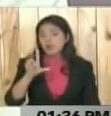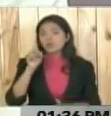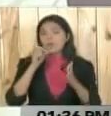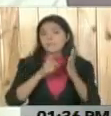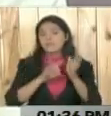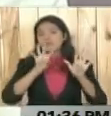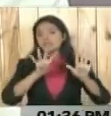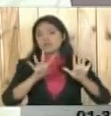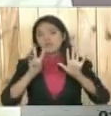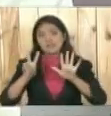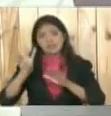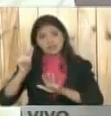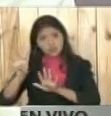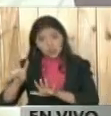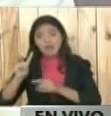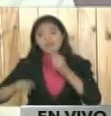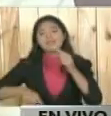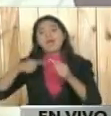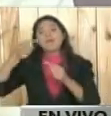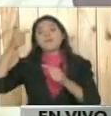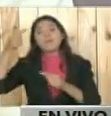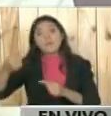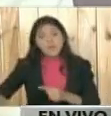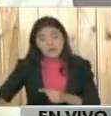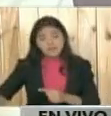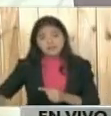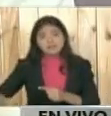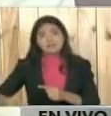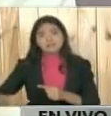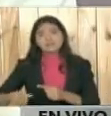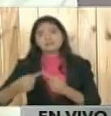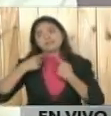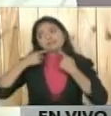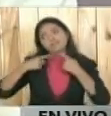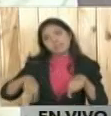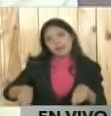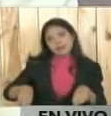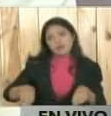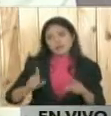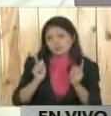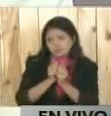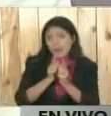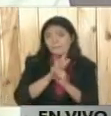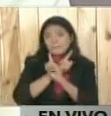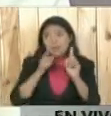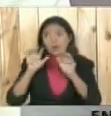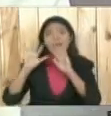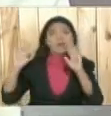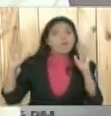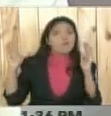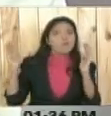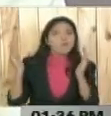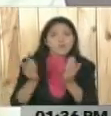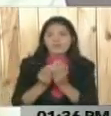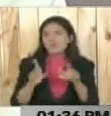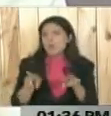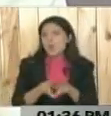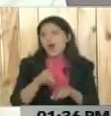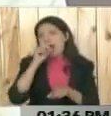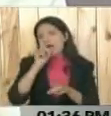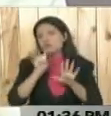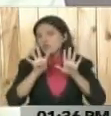julio, 1979. Después vino el tiempo de derrota, pero no fue solo ahí, fue en el mundo entero. Año